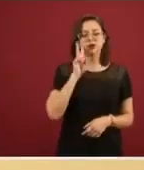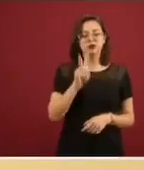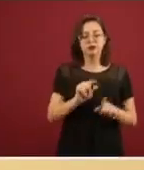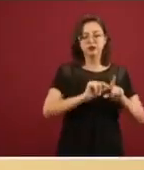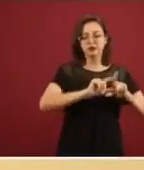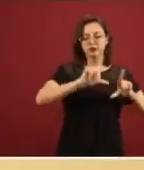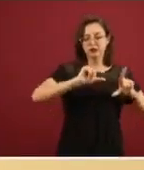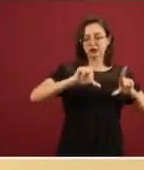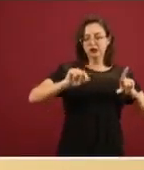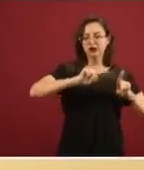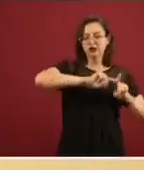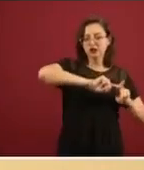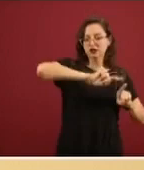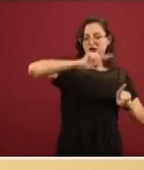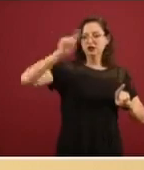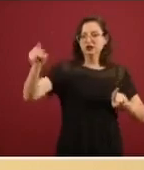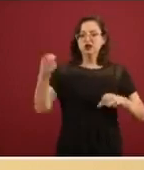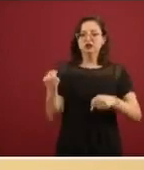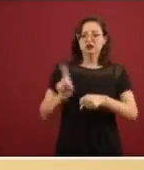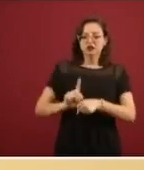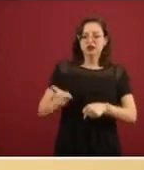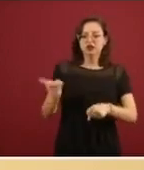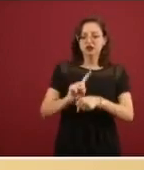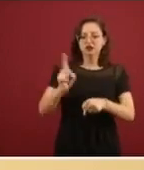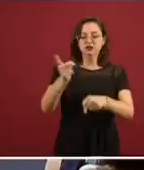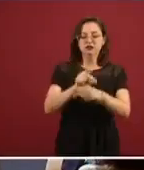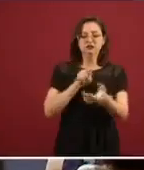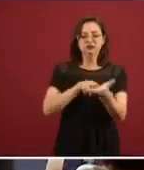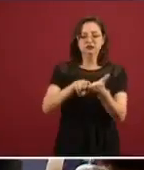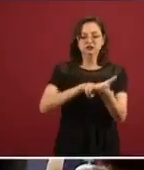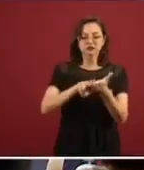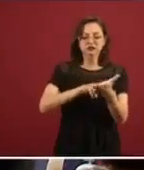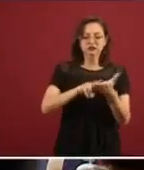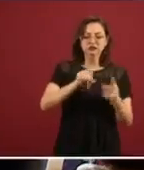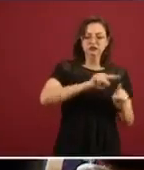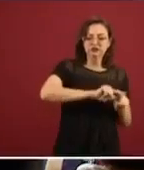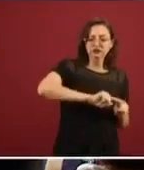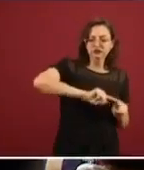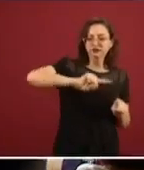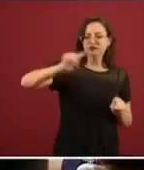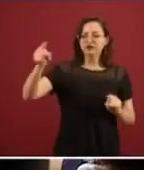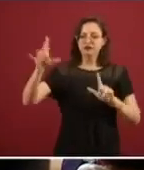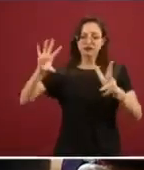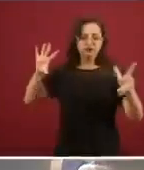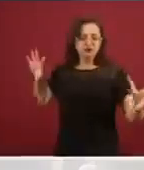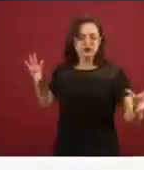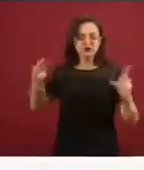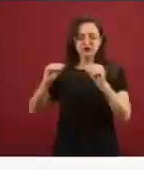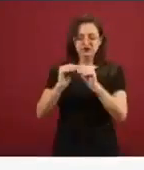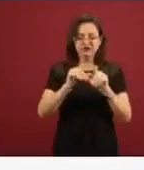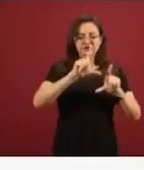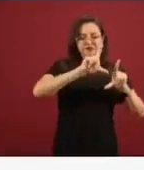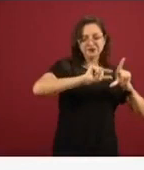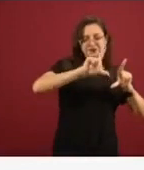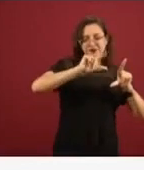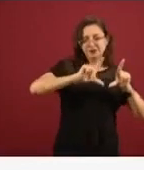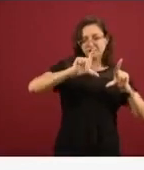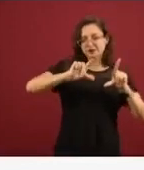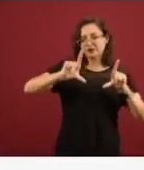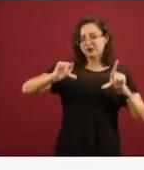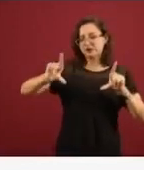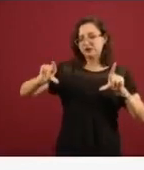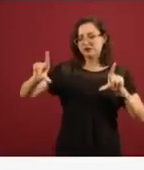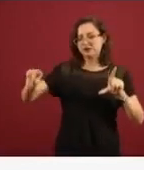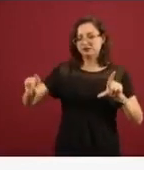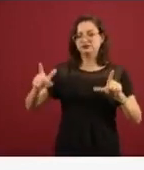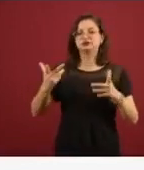actualizando también todos los días. La curva negra es la de casos acumulados, las barras en su momento son los casos